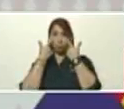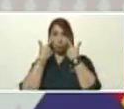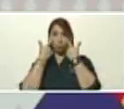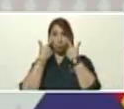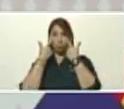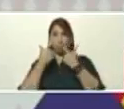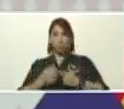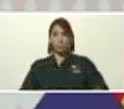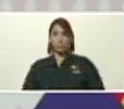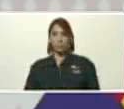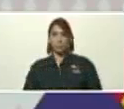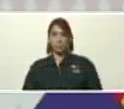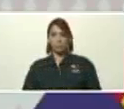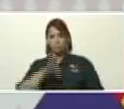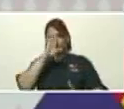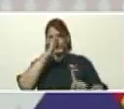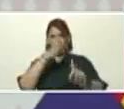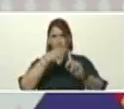directamente en la fábrica.